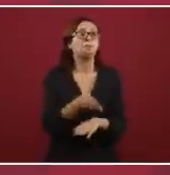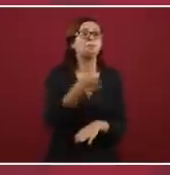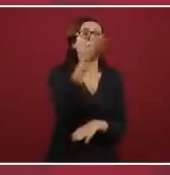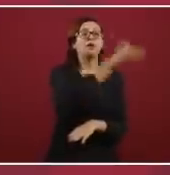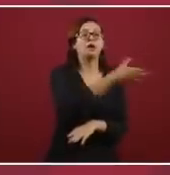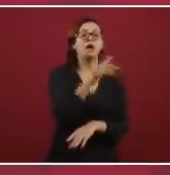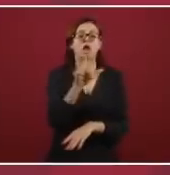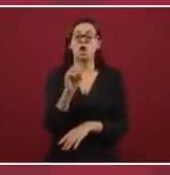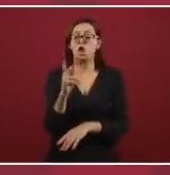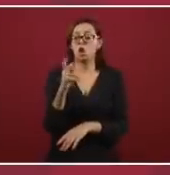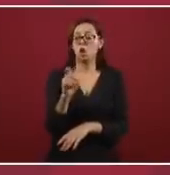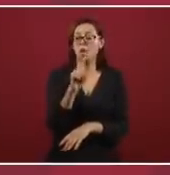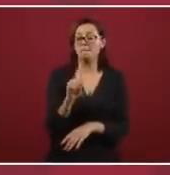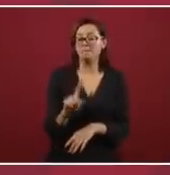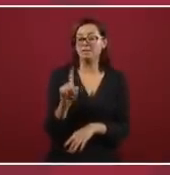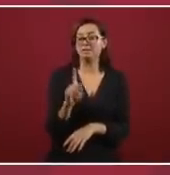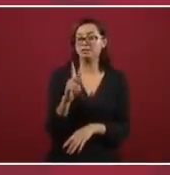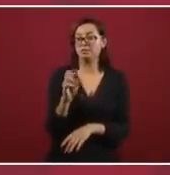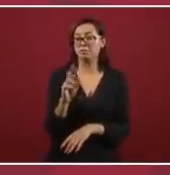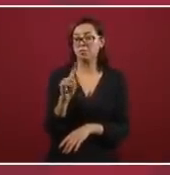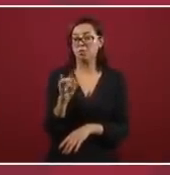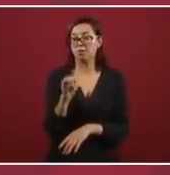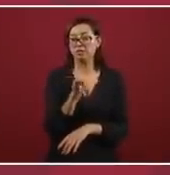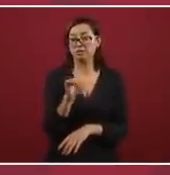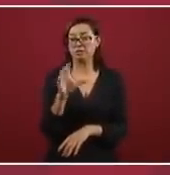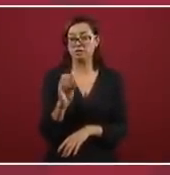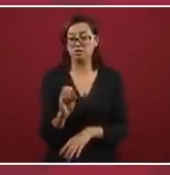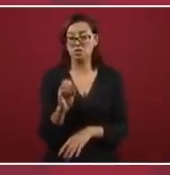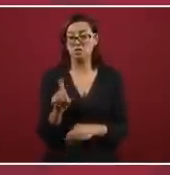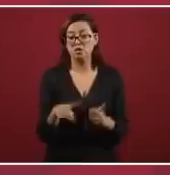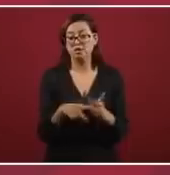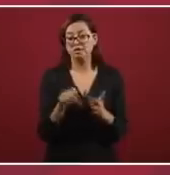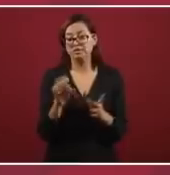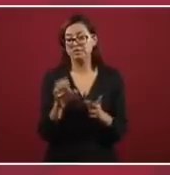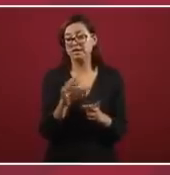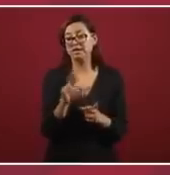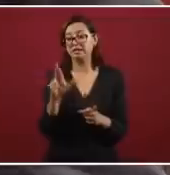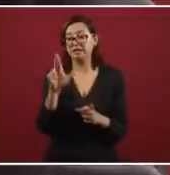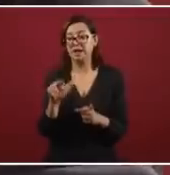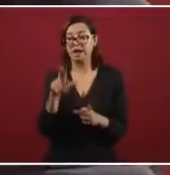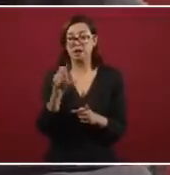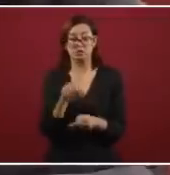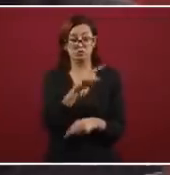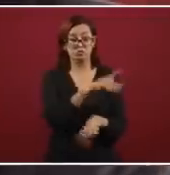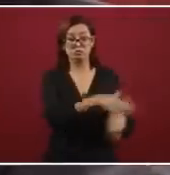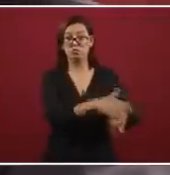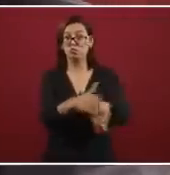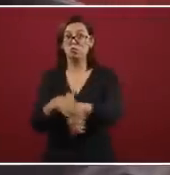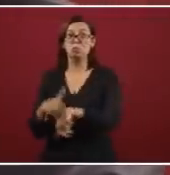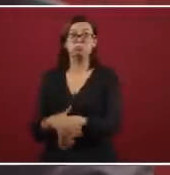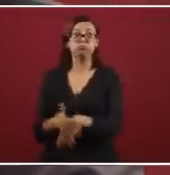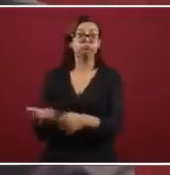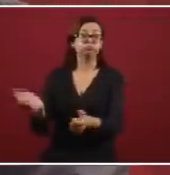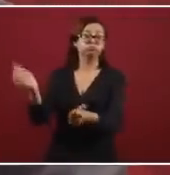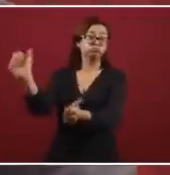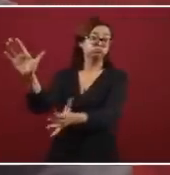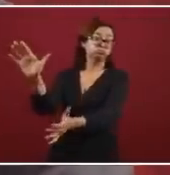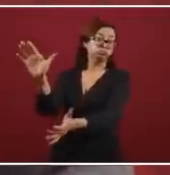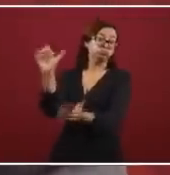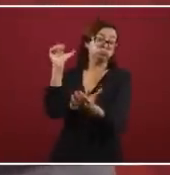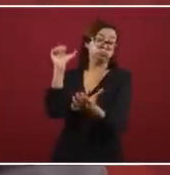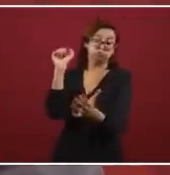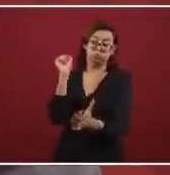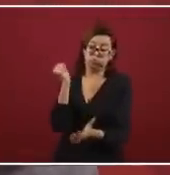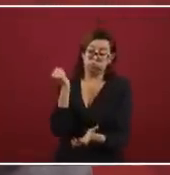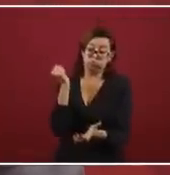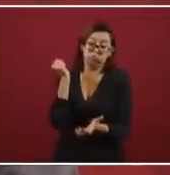hablaba de que nos preparáramos para administrar la abundancia, y se